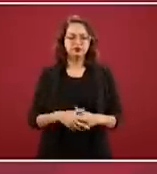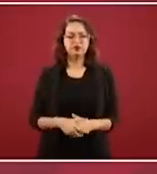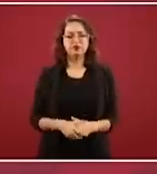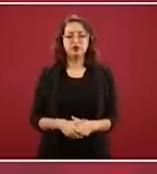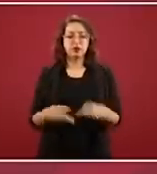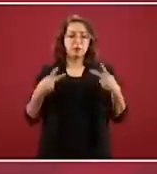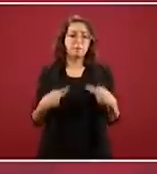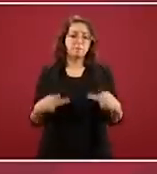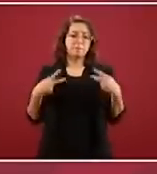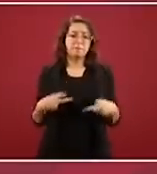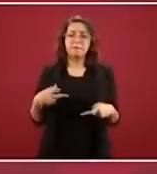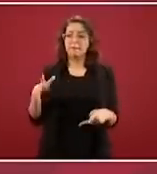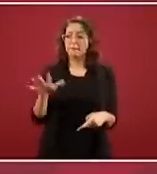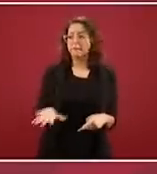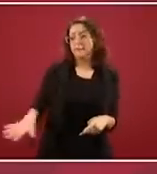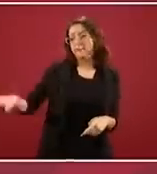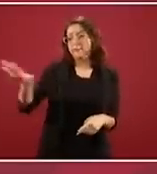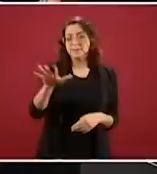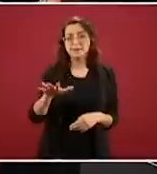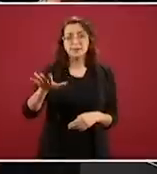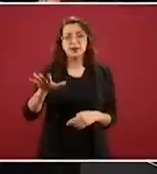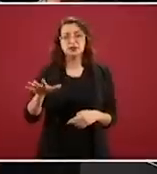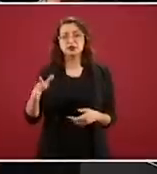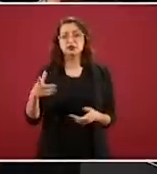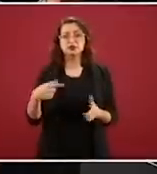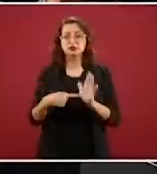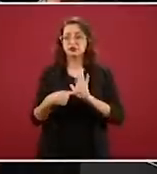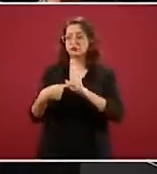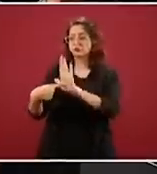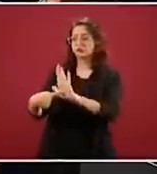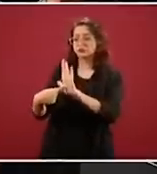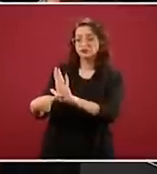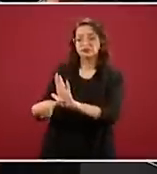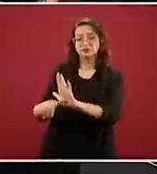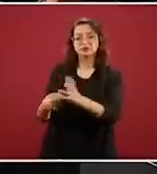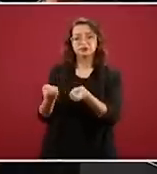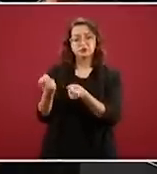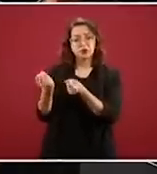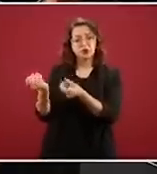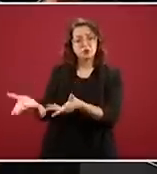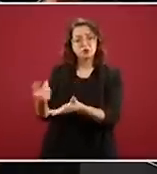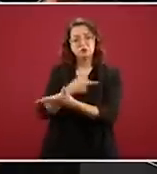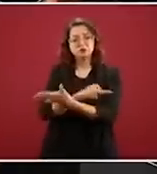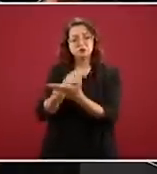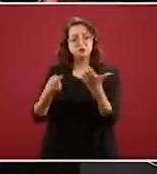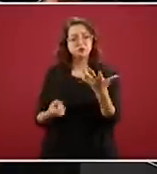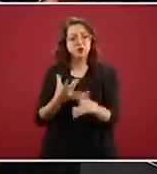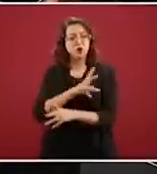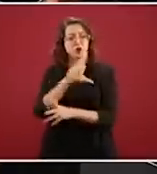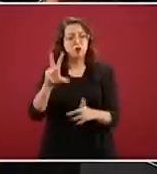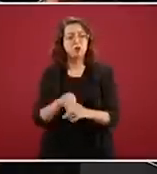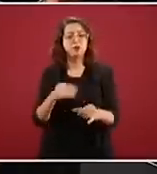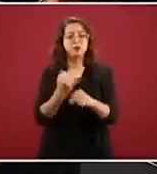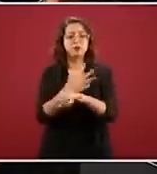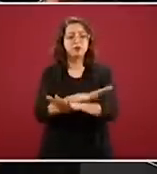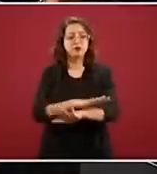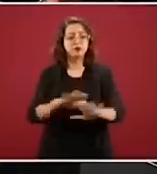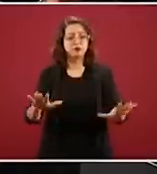los ciudadanos tengan todos los elementos. Por